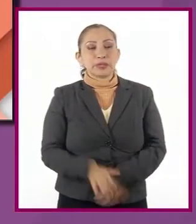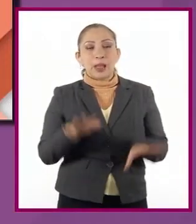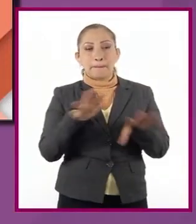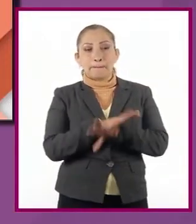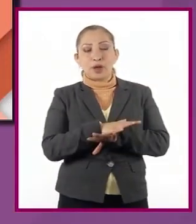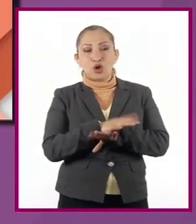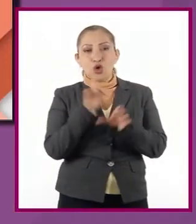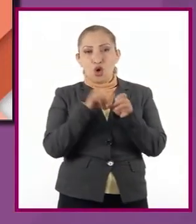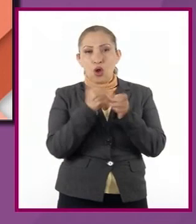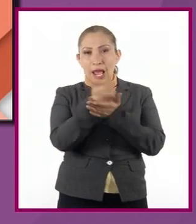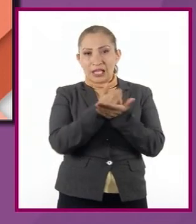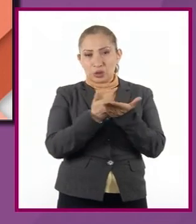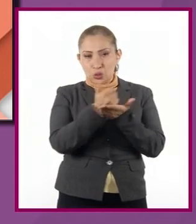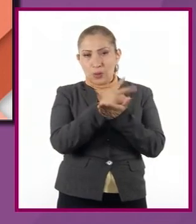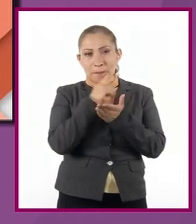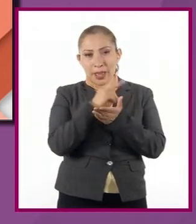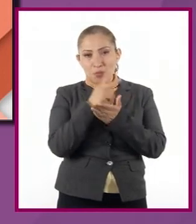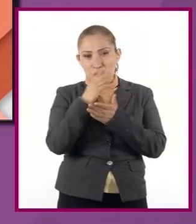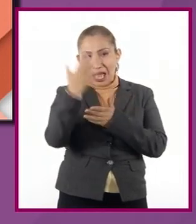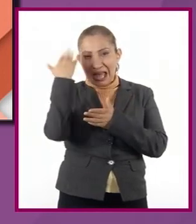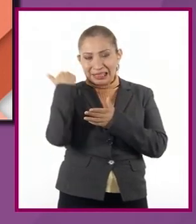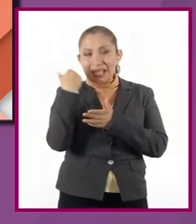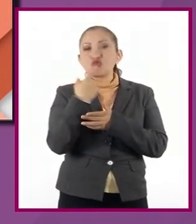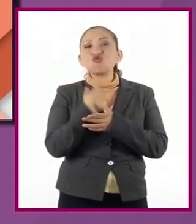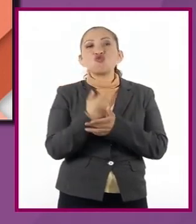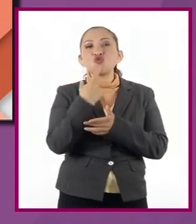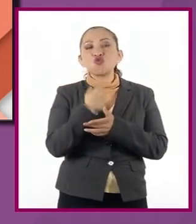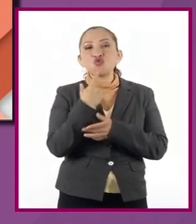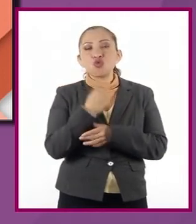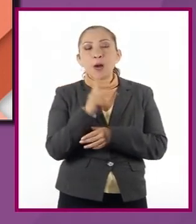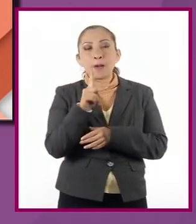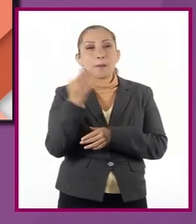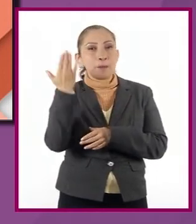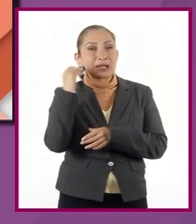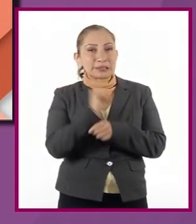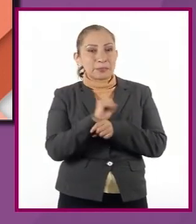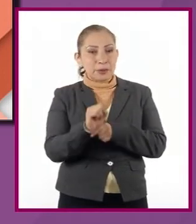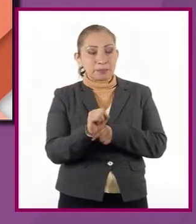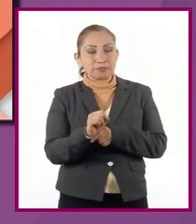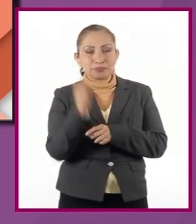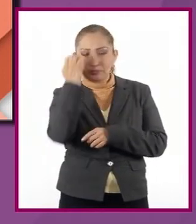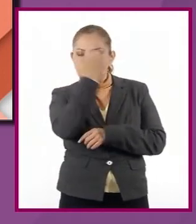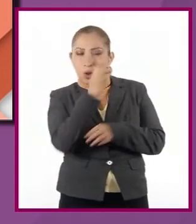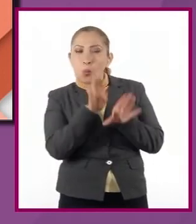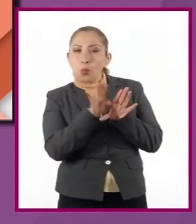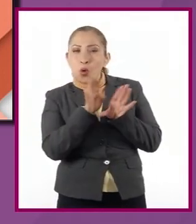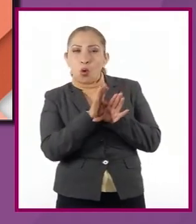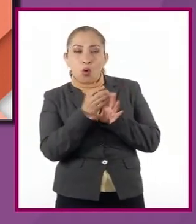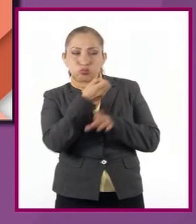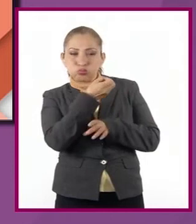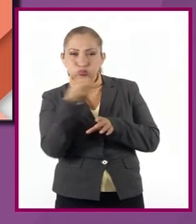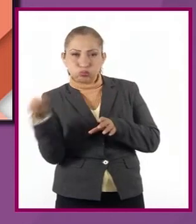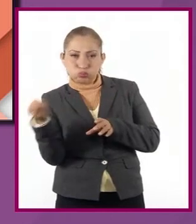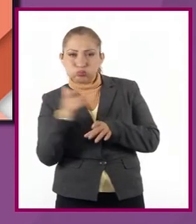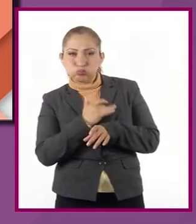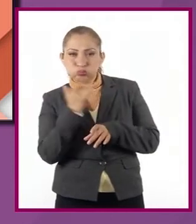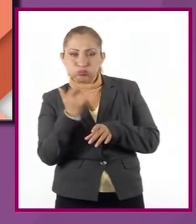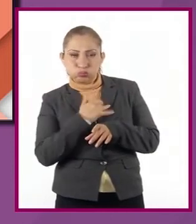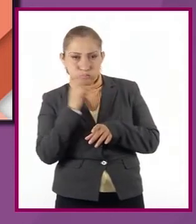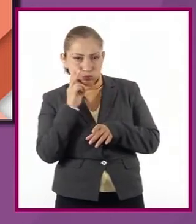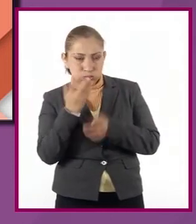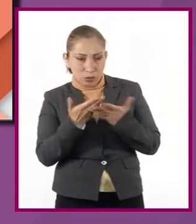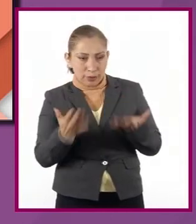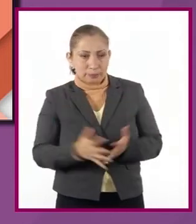Cambiemos a color azul los verbos que originalmente estaban en pretérito simple. Analicemos cómo se estructura el sentido del